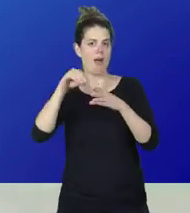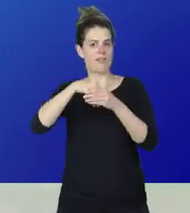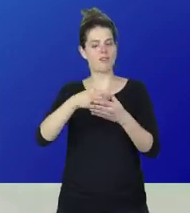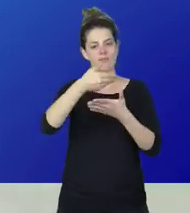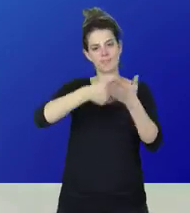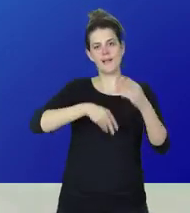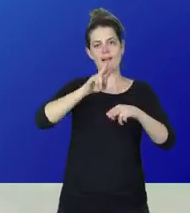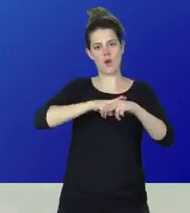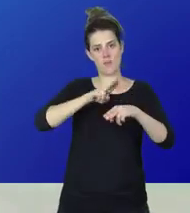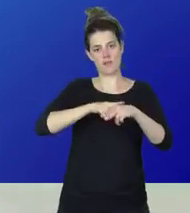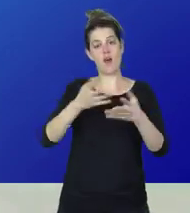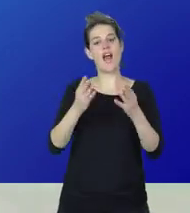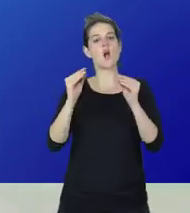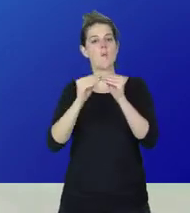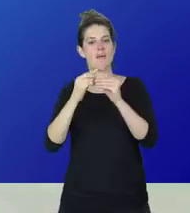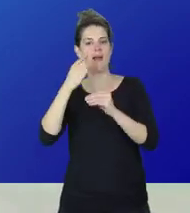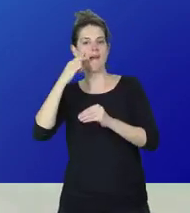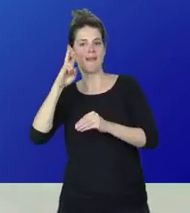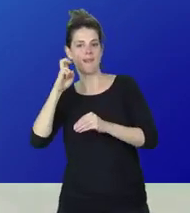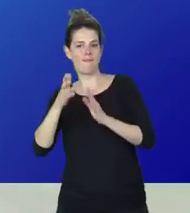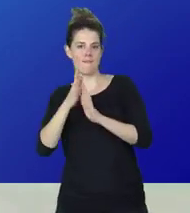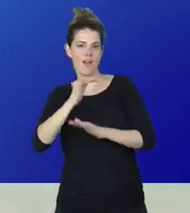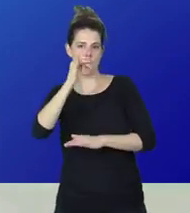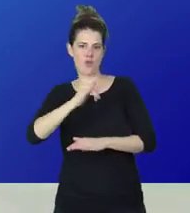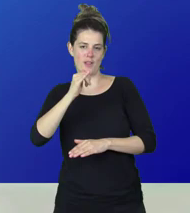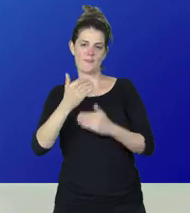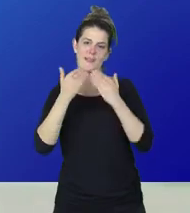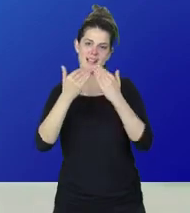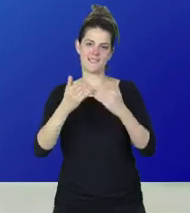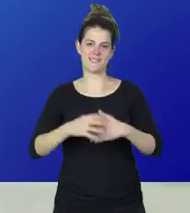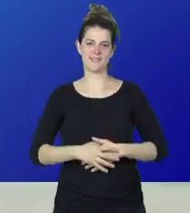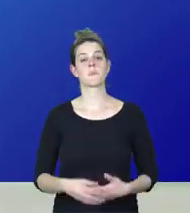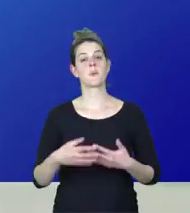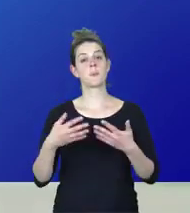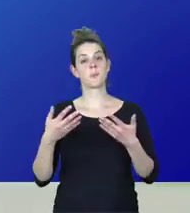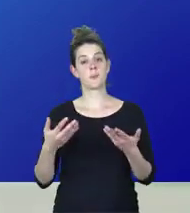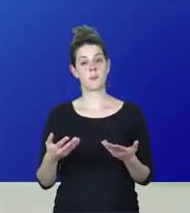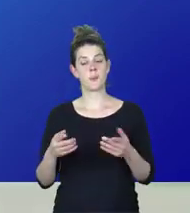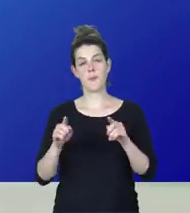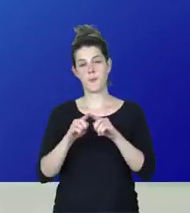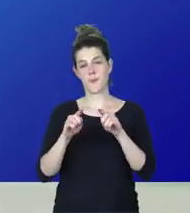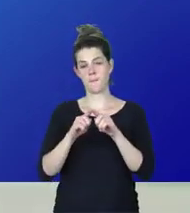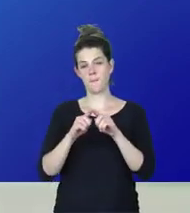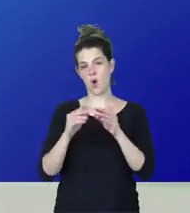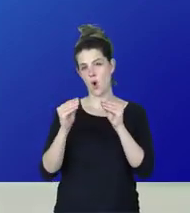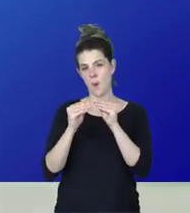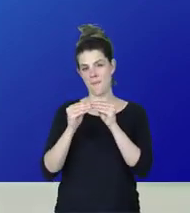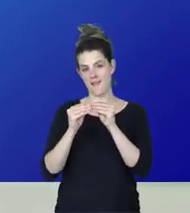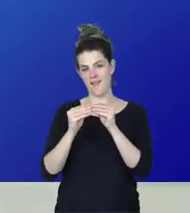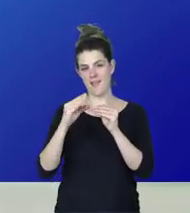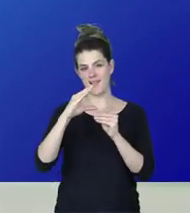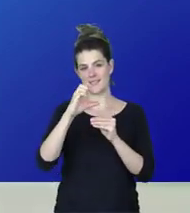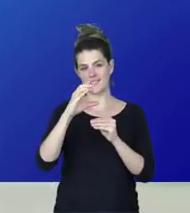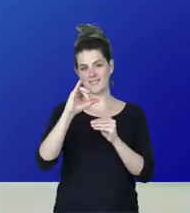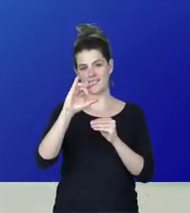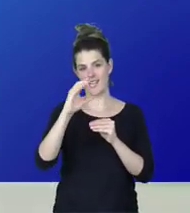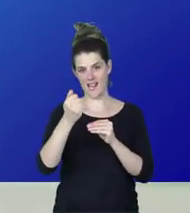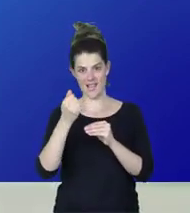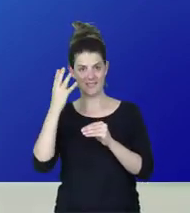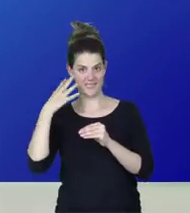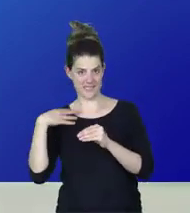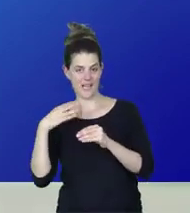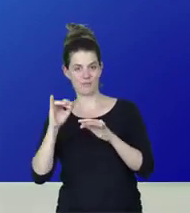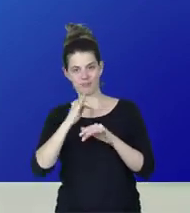ahora Nathalie va a detallar. Gracias. Como veníamos hablando, venía hablando Cecilia, nosotros